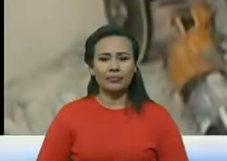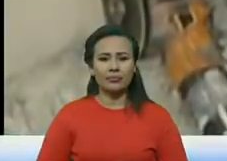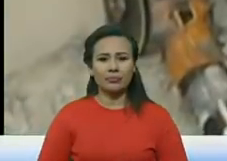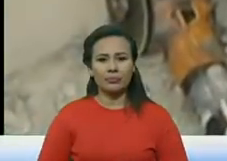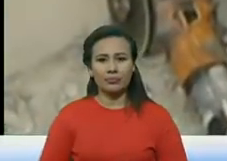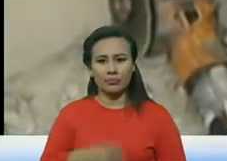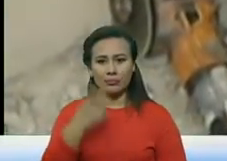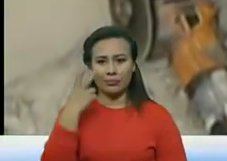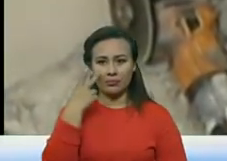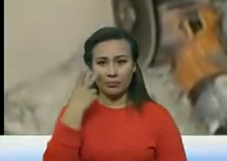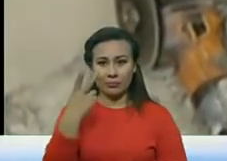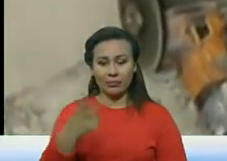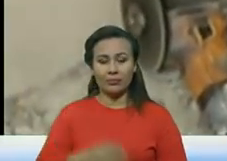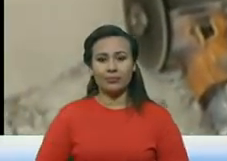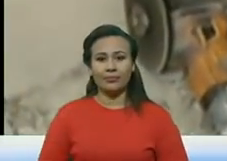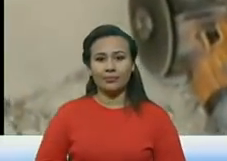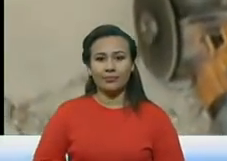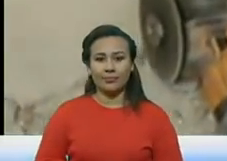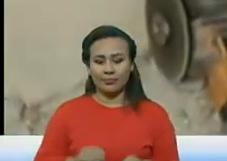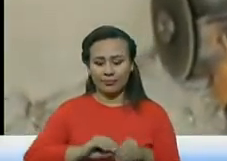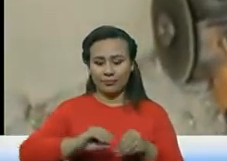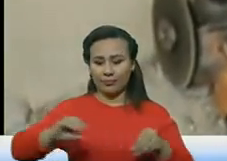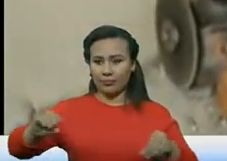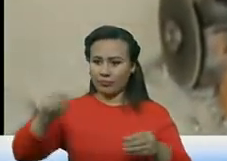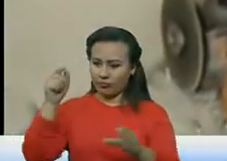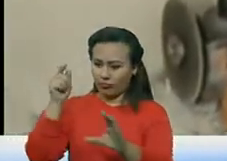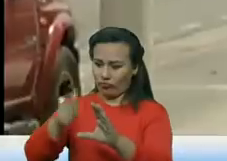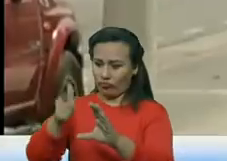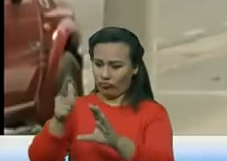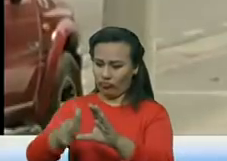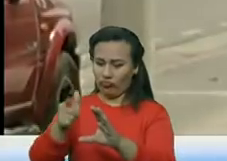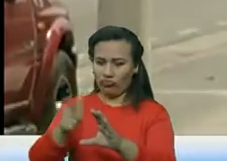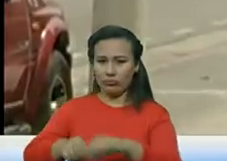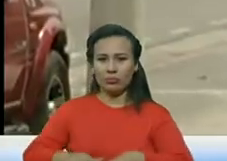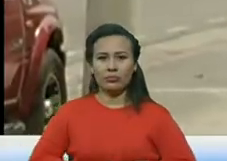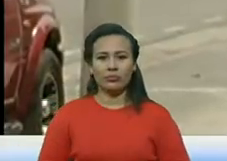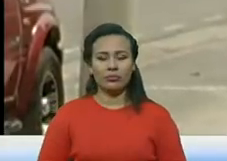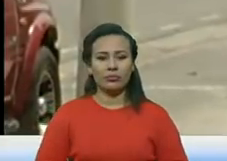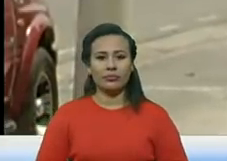Han ingresado con una pata de cabra, presumimos que con eso